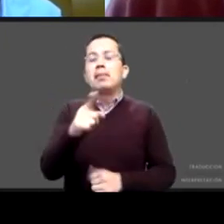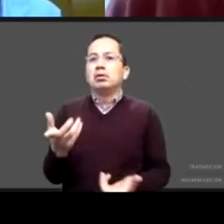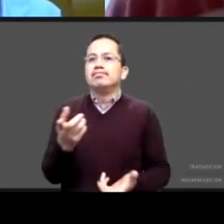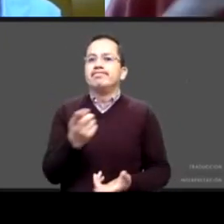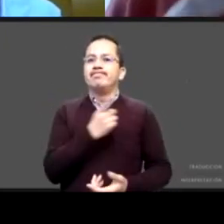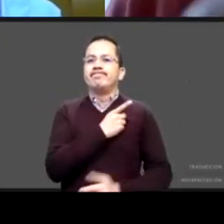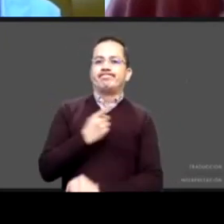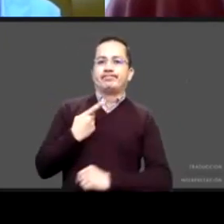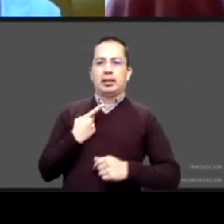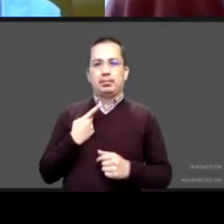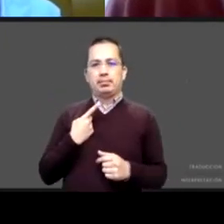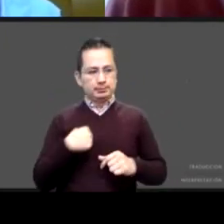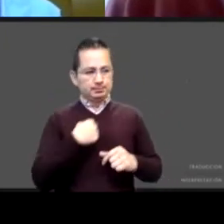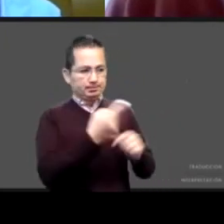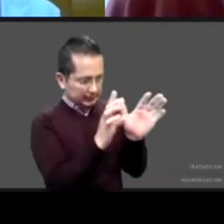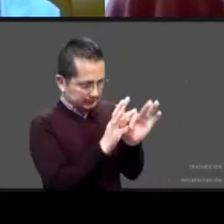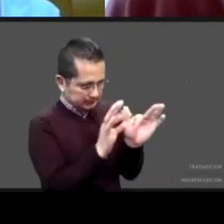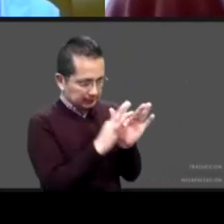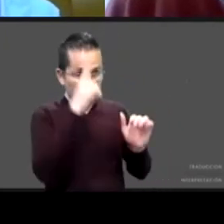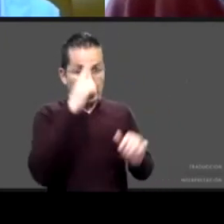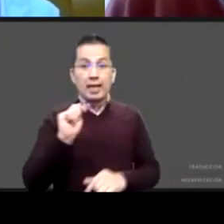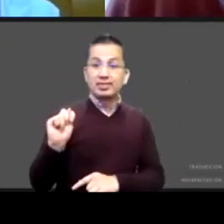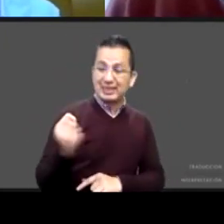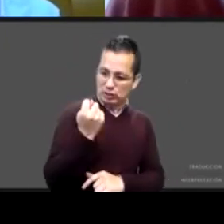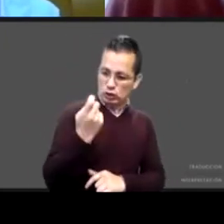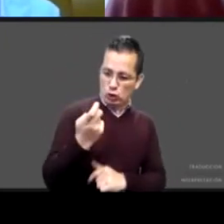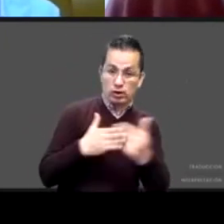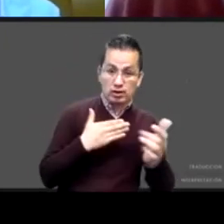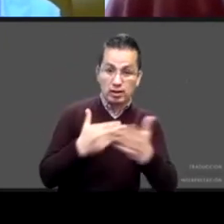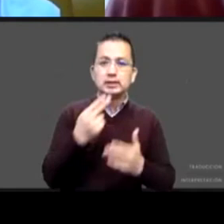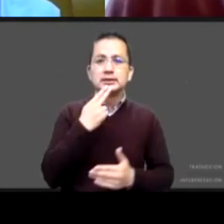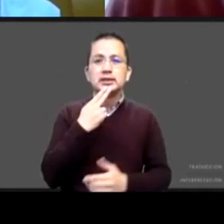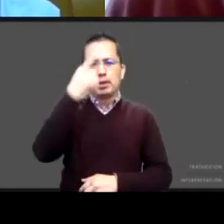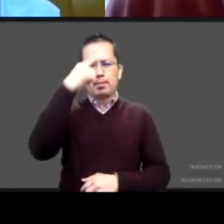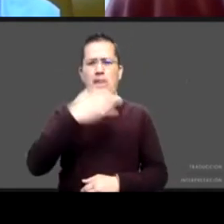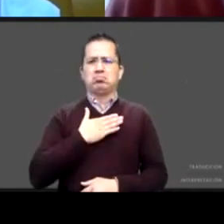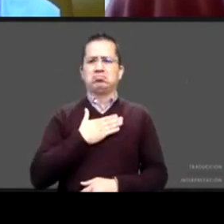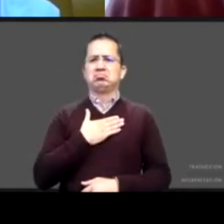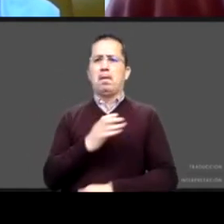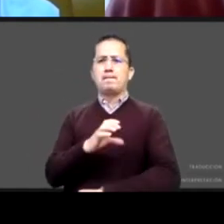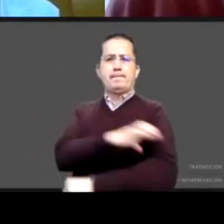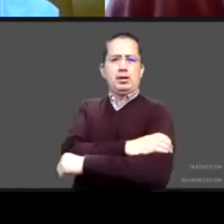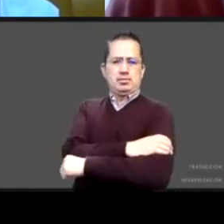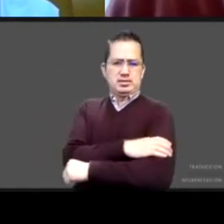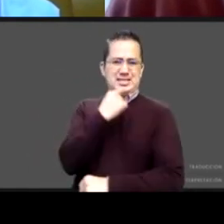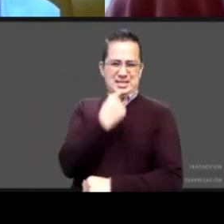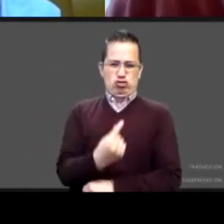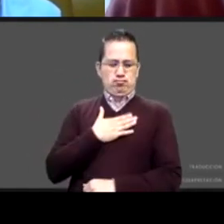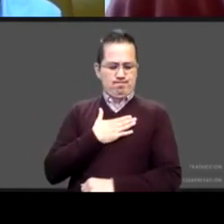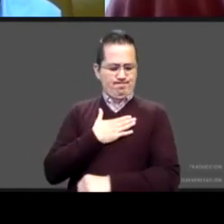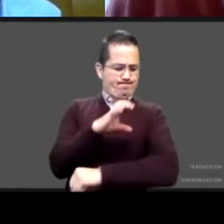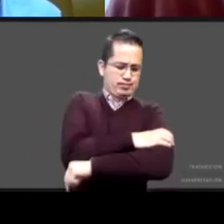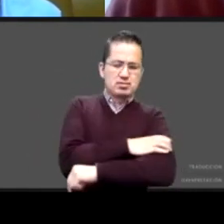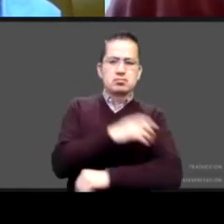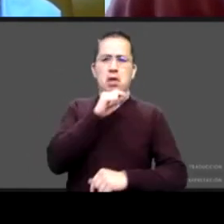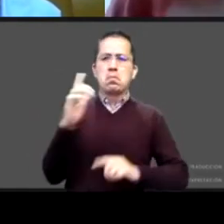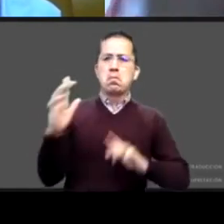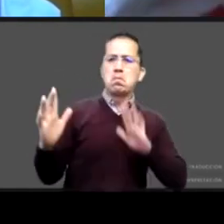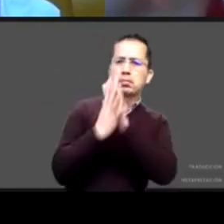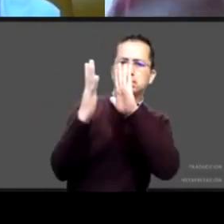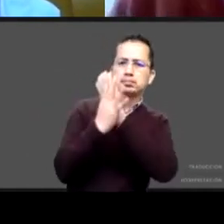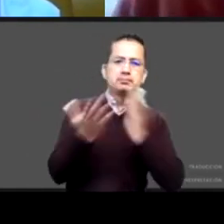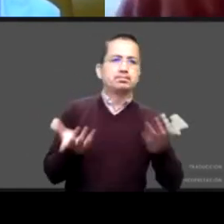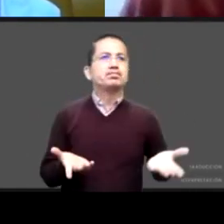tecnologías para el empoderamiento y la participación. Cómo mejor usar las redes sociales,